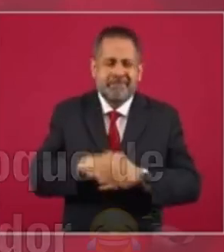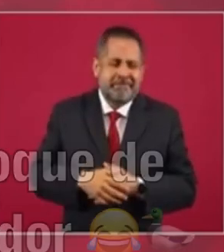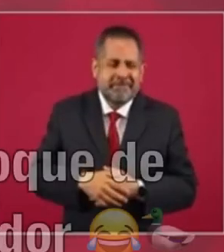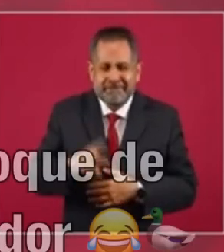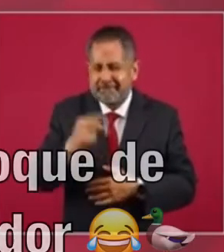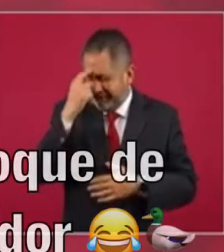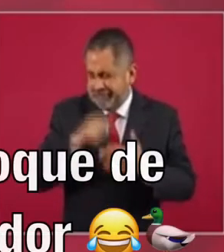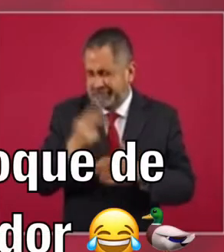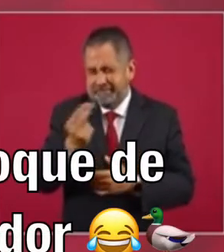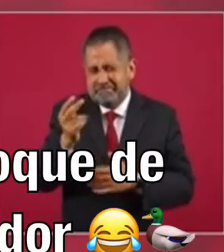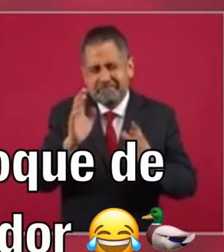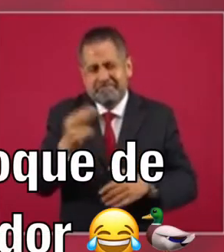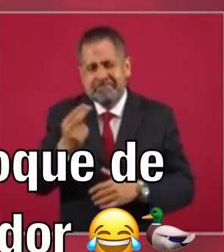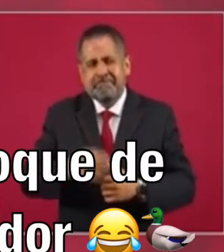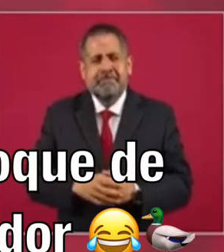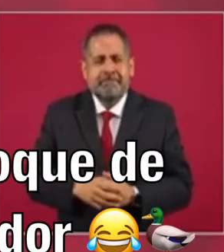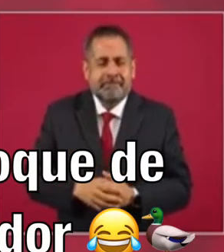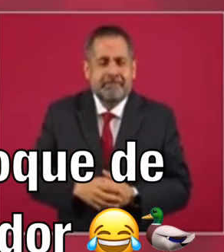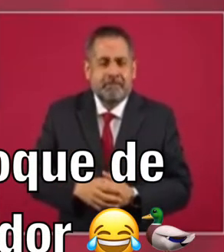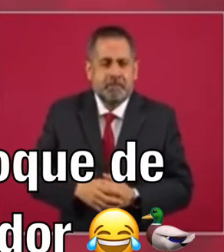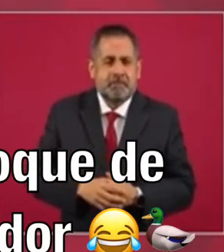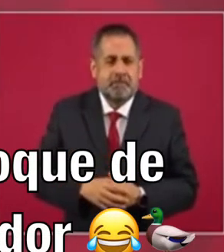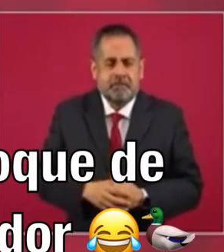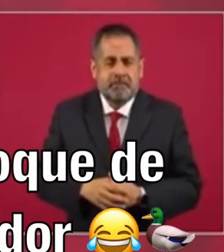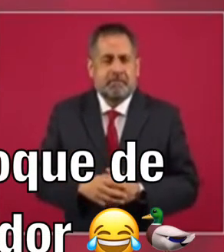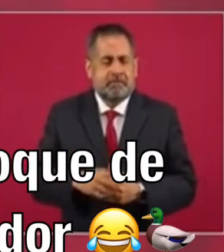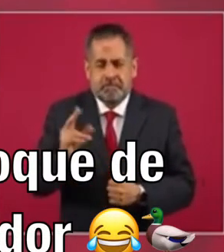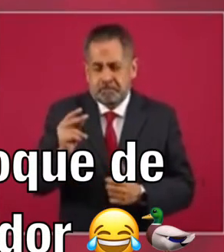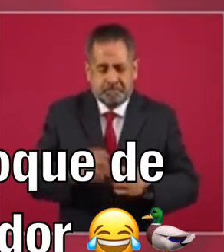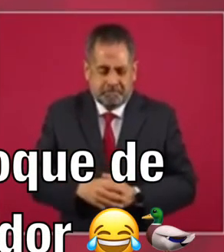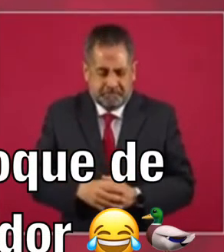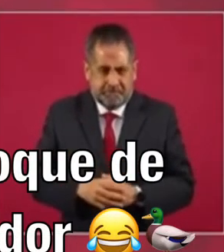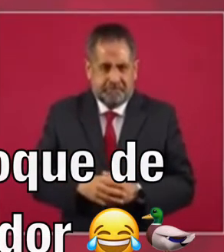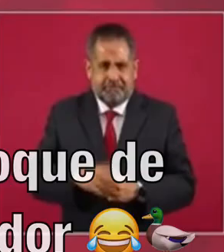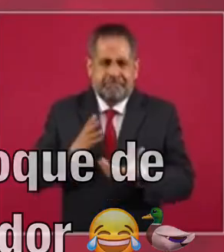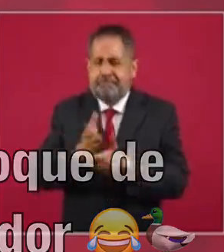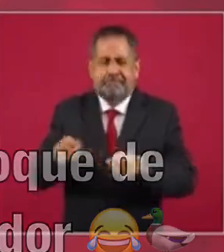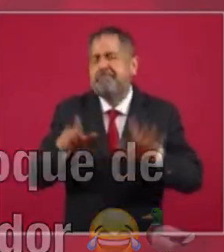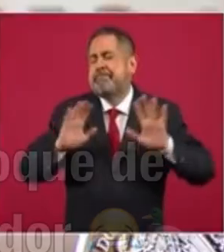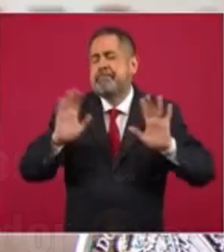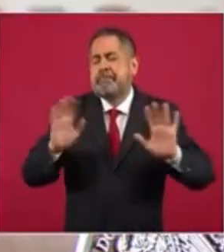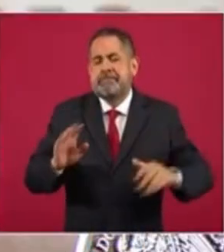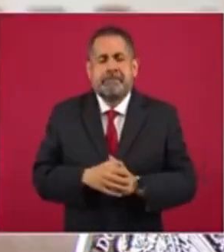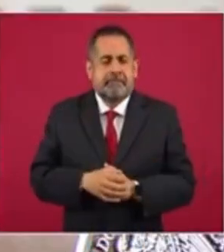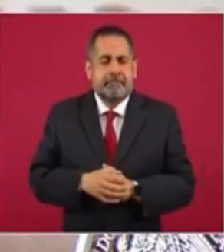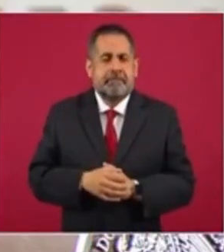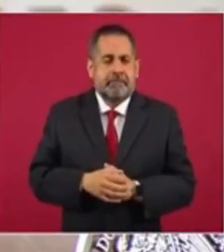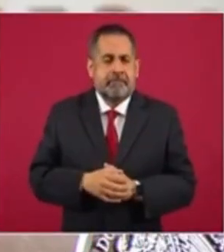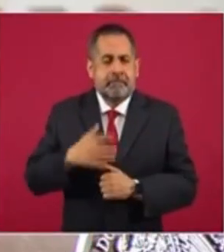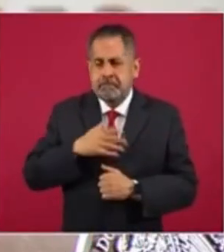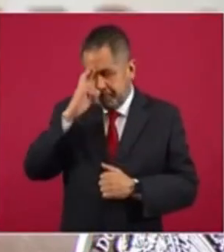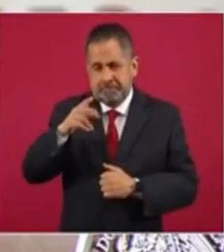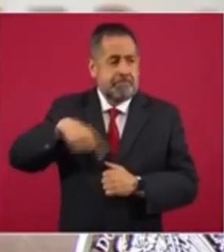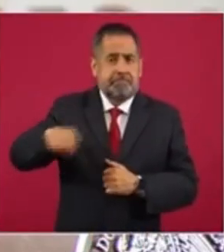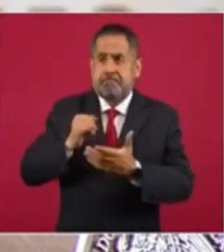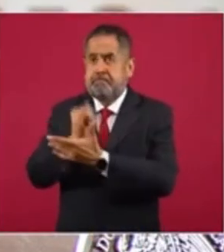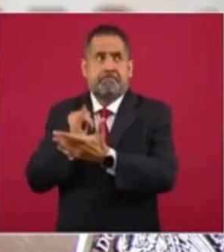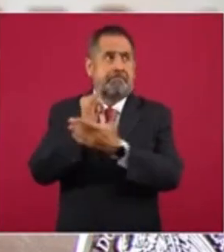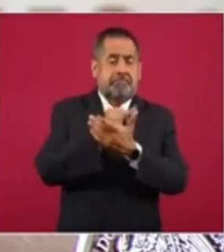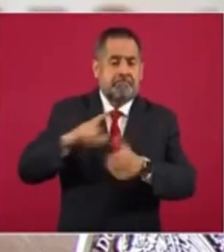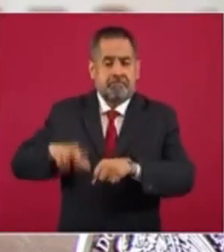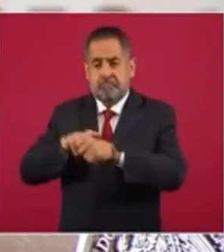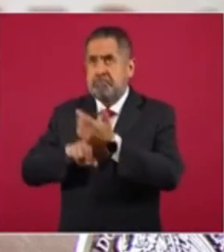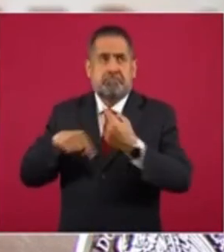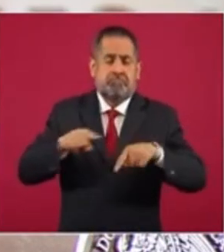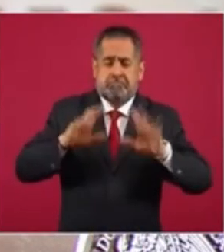No creo que sea necesario. No me meto en estas cosas. Soy respetuoso de la decisión que tomen